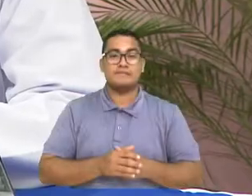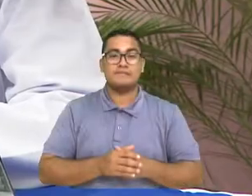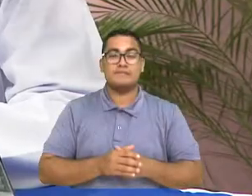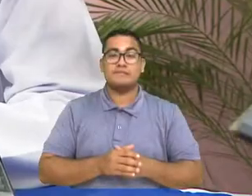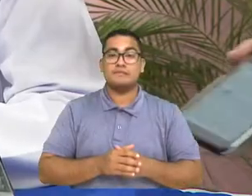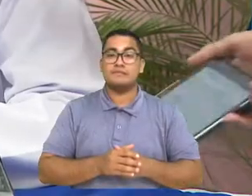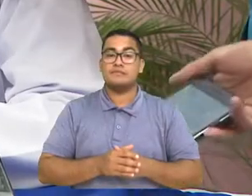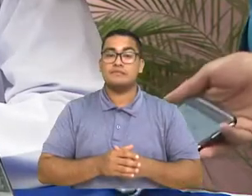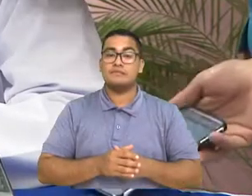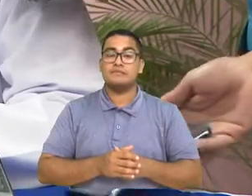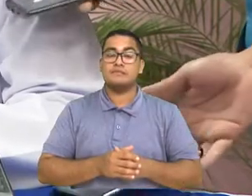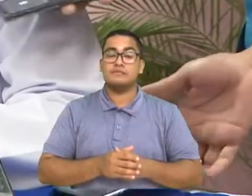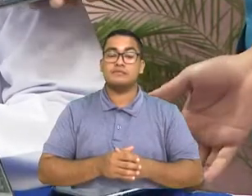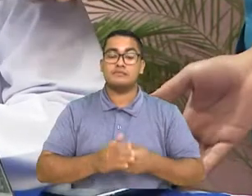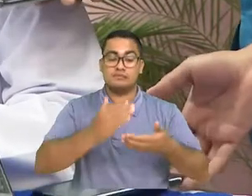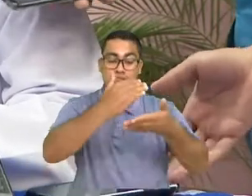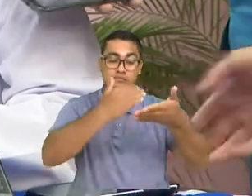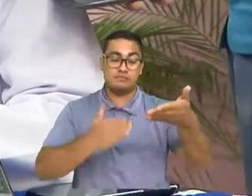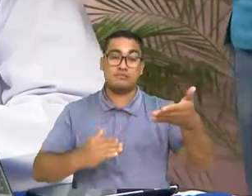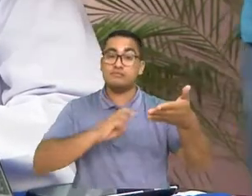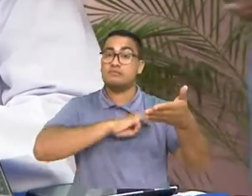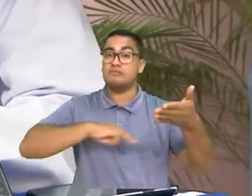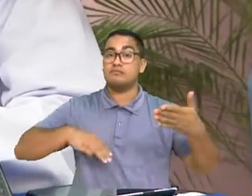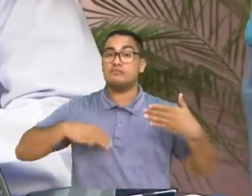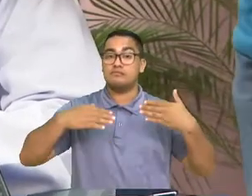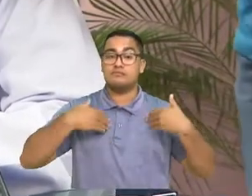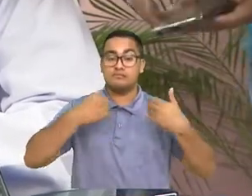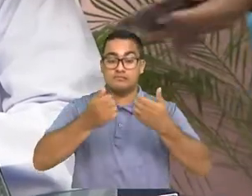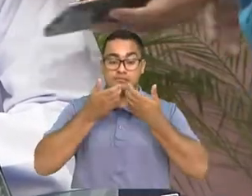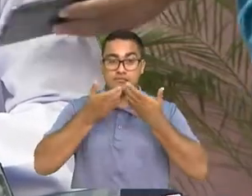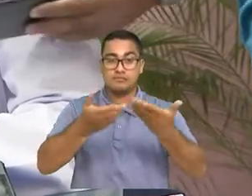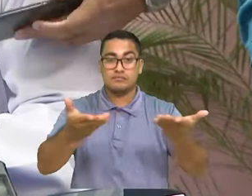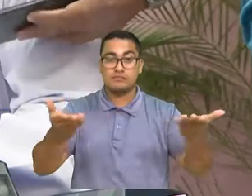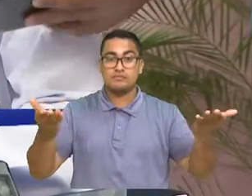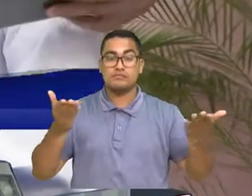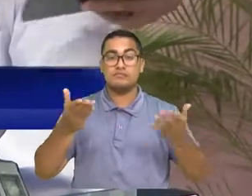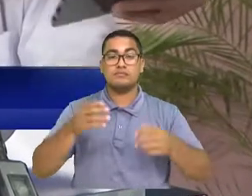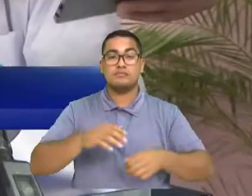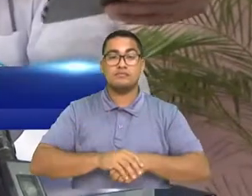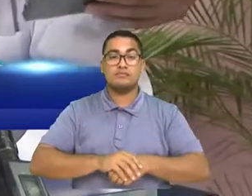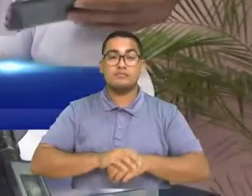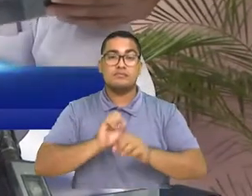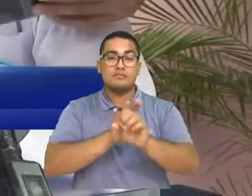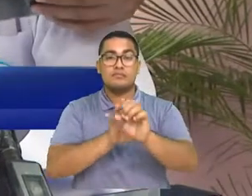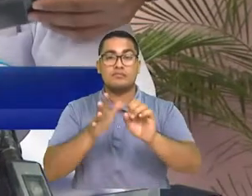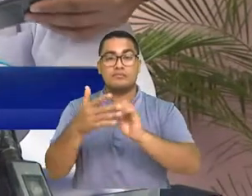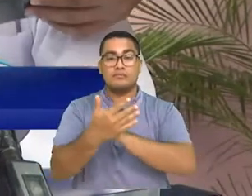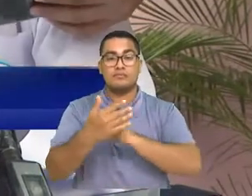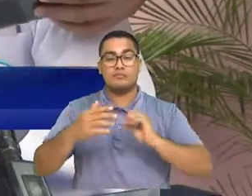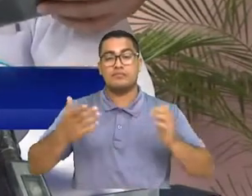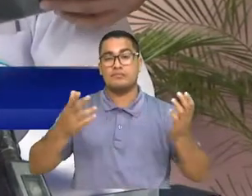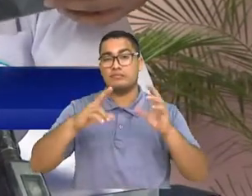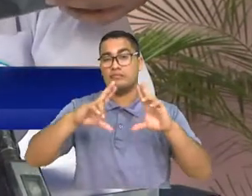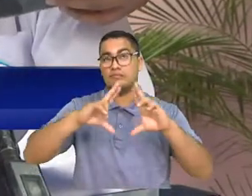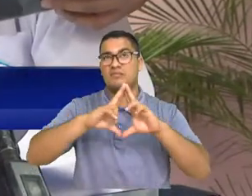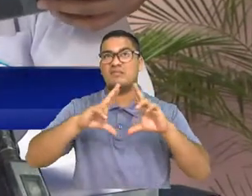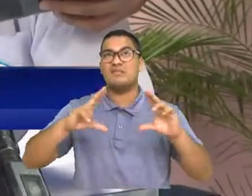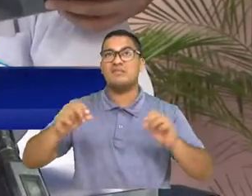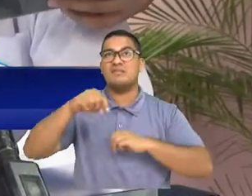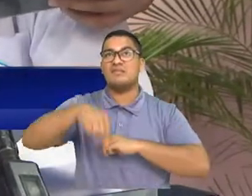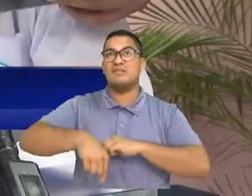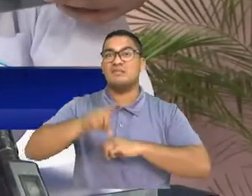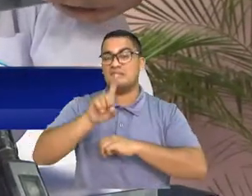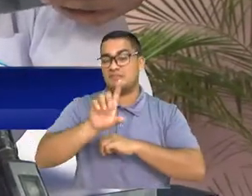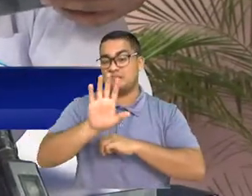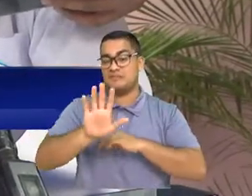Nota de prensa, Ministerio del Poder Ciudadano para la Salud, situación del coronavirus al 15 de